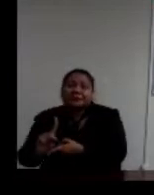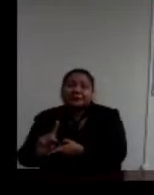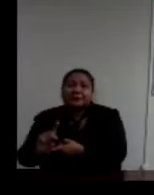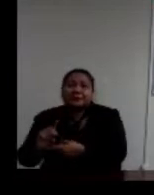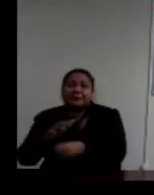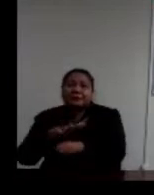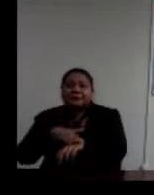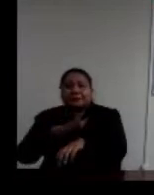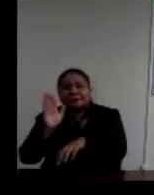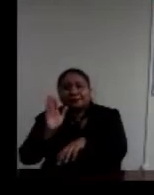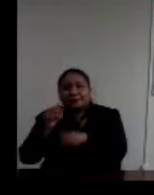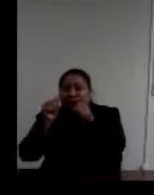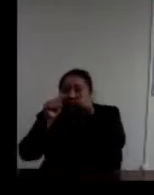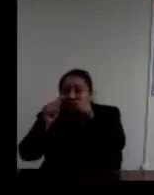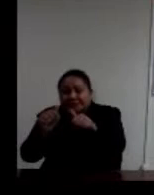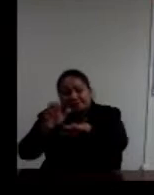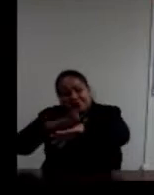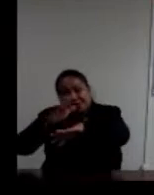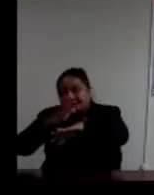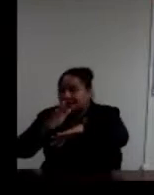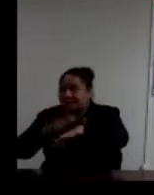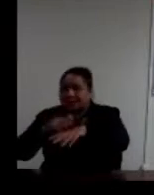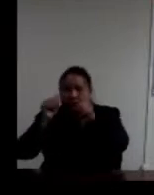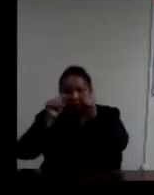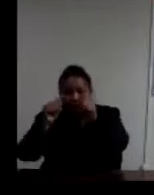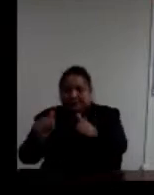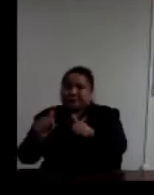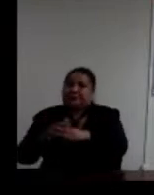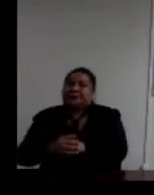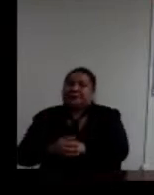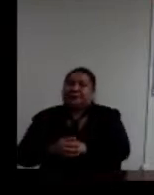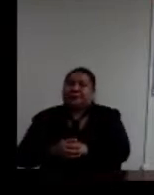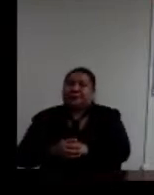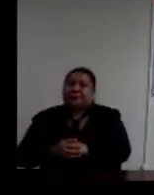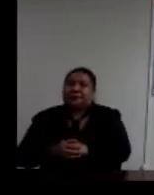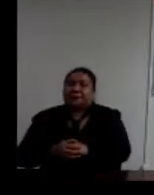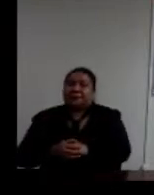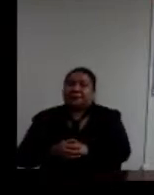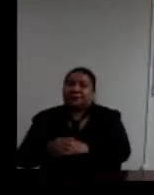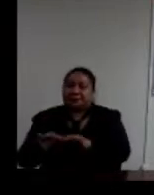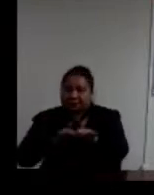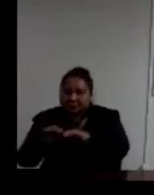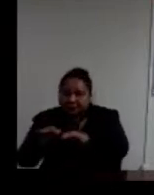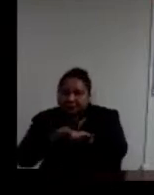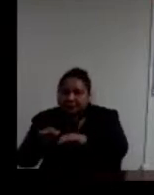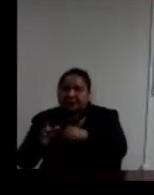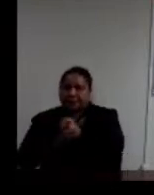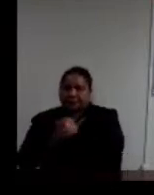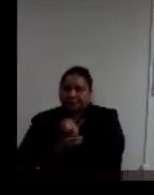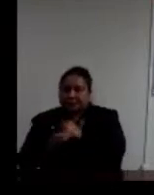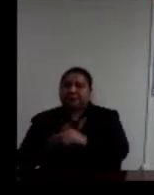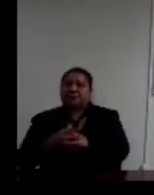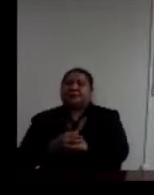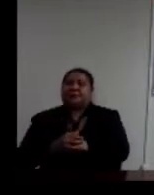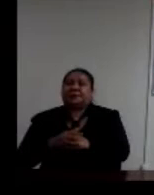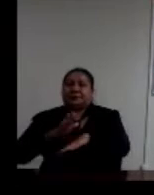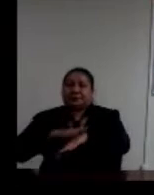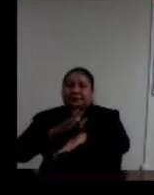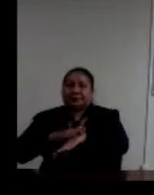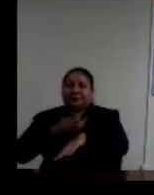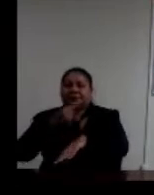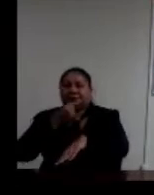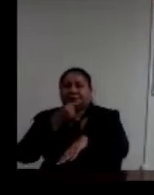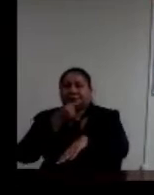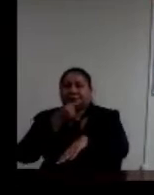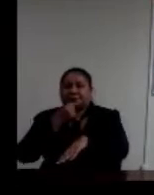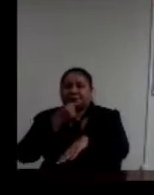los síntomas de inatención. En los síntomas, en comparación con los niños que aparece más la hiperactividad